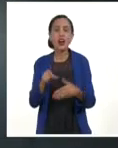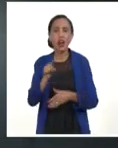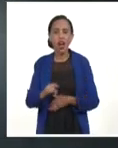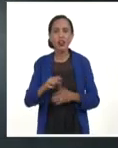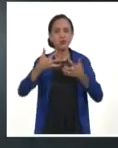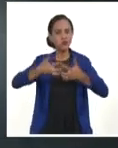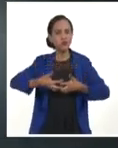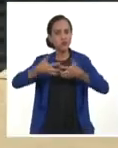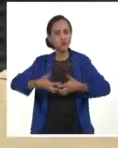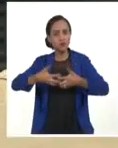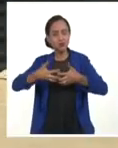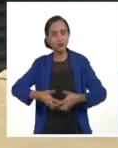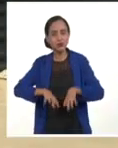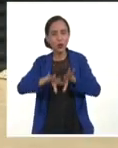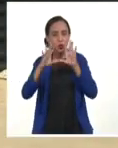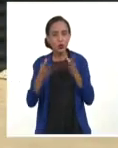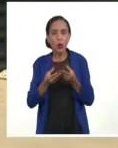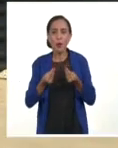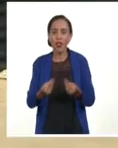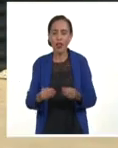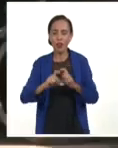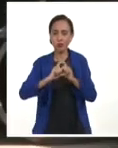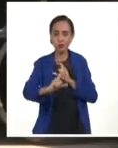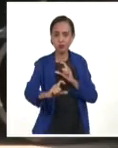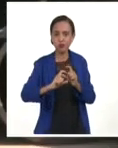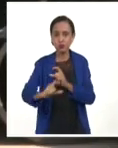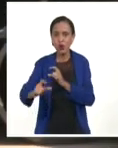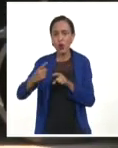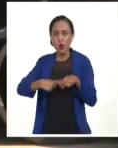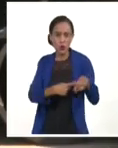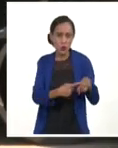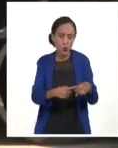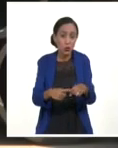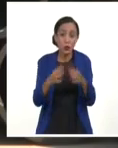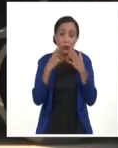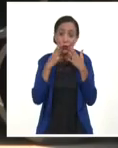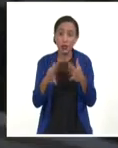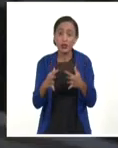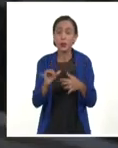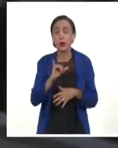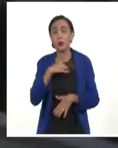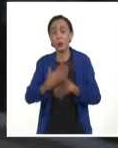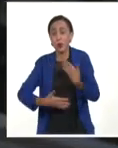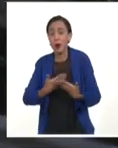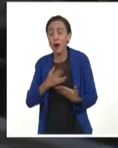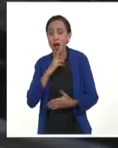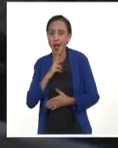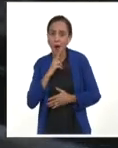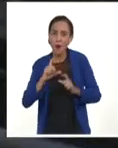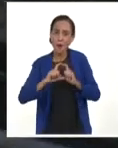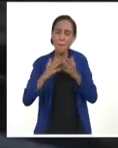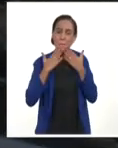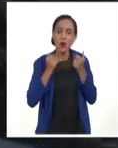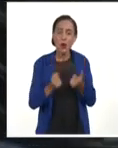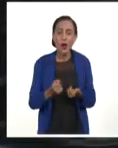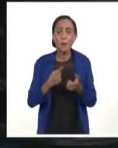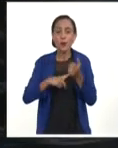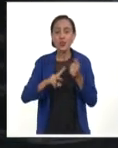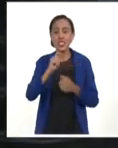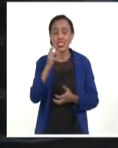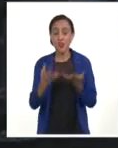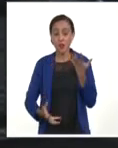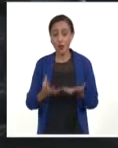industrial para asegurar conductos para obras asociadas al enfrentamiento de la sequía en Cienfuegos,